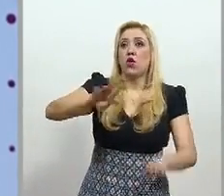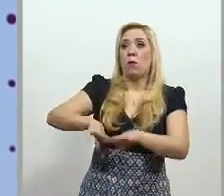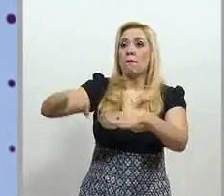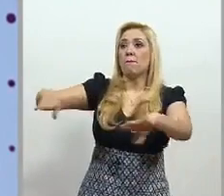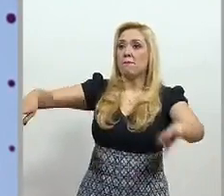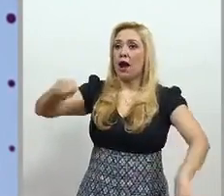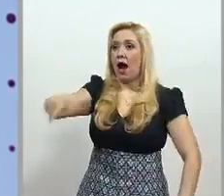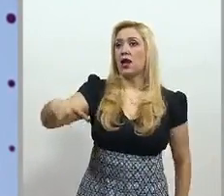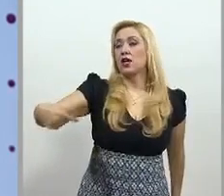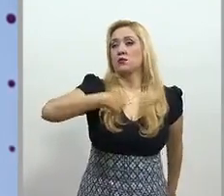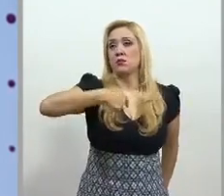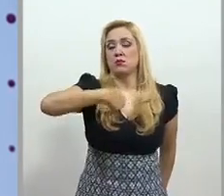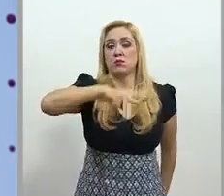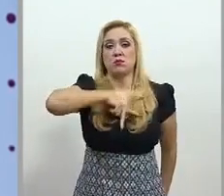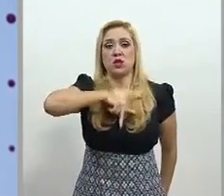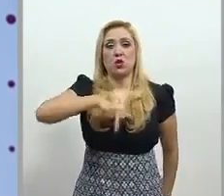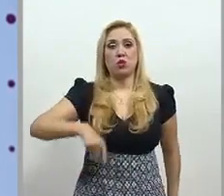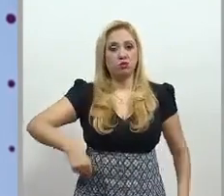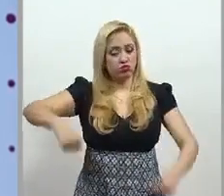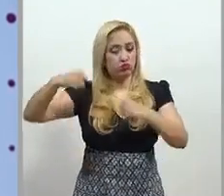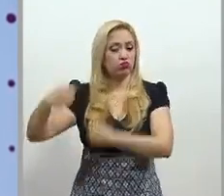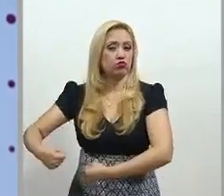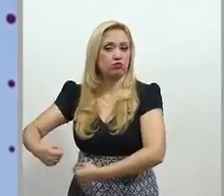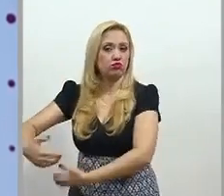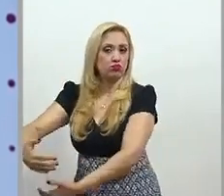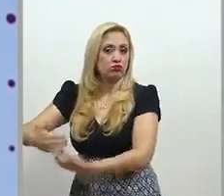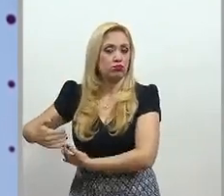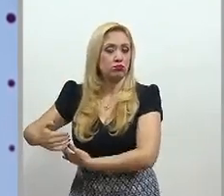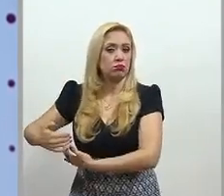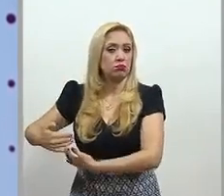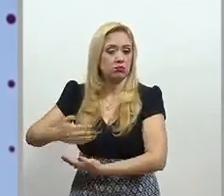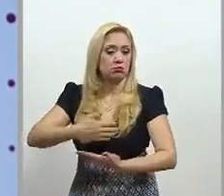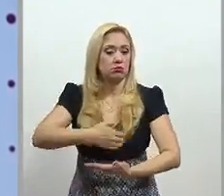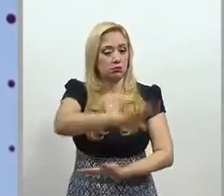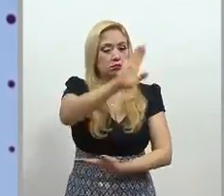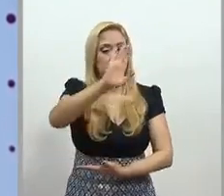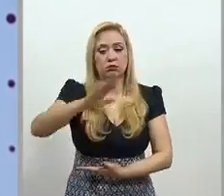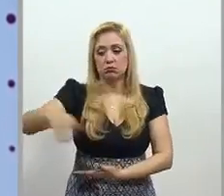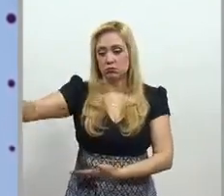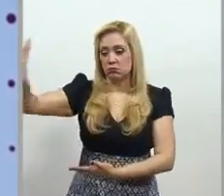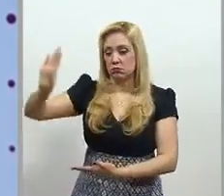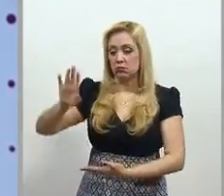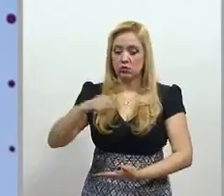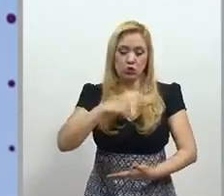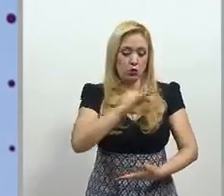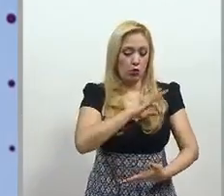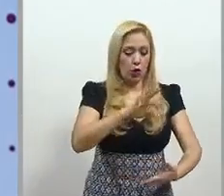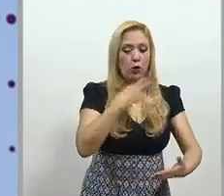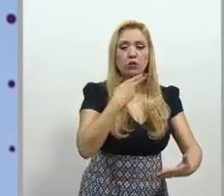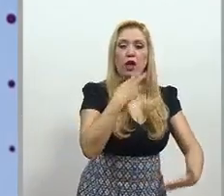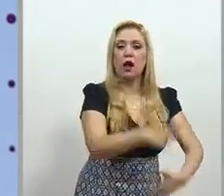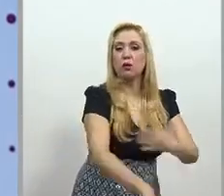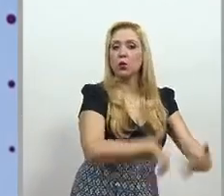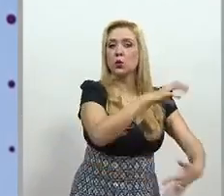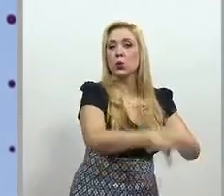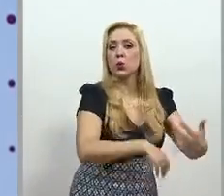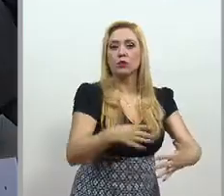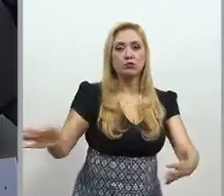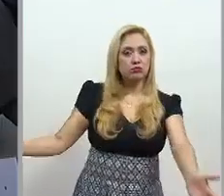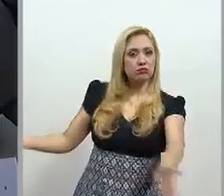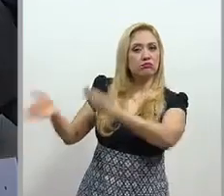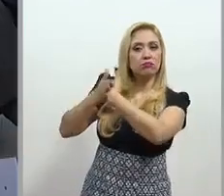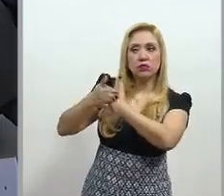país que pueda decir, mira, aquí esta parte del medio ambiente me corresponde a mí en exclusividad y puedo cerrar la